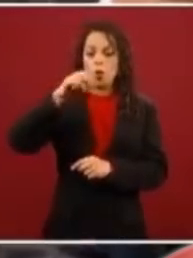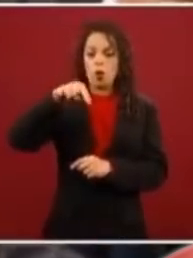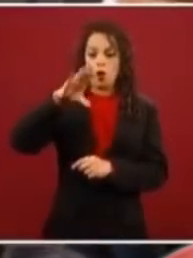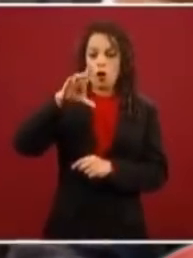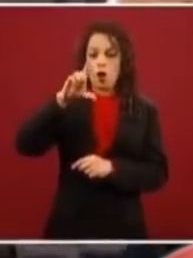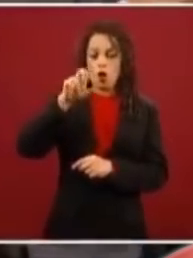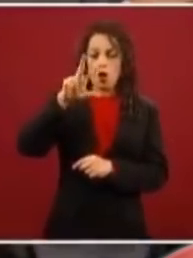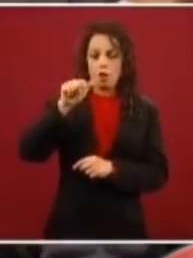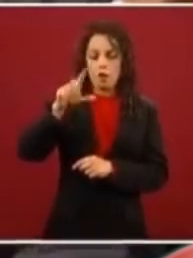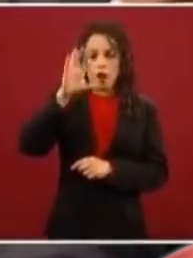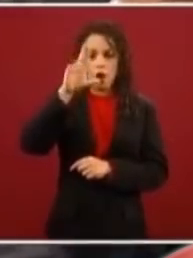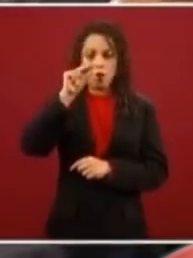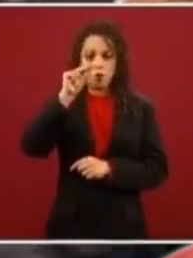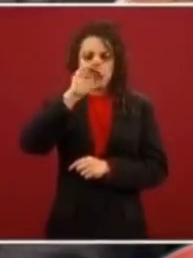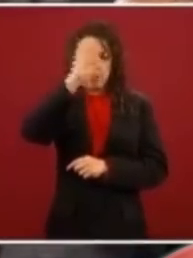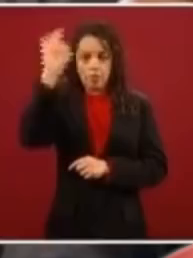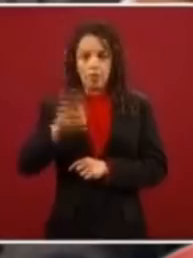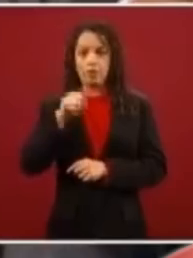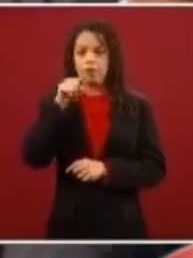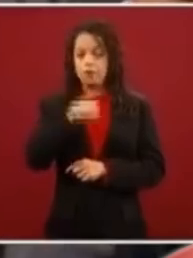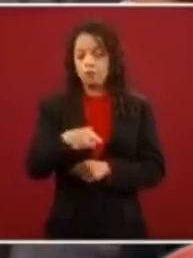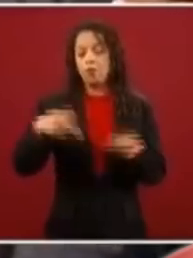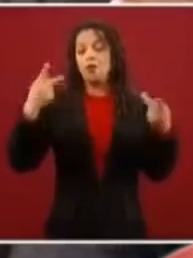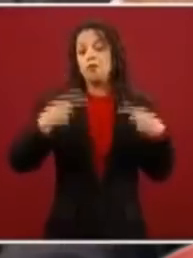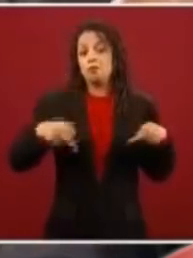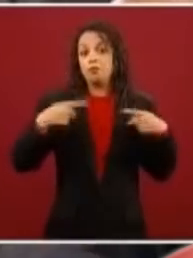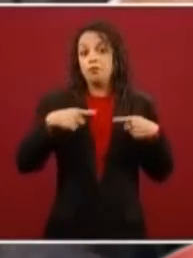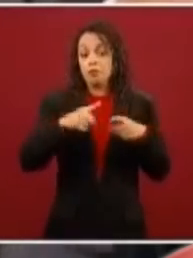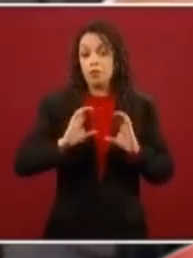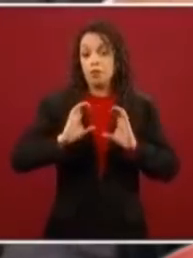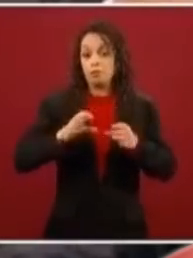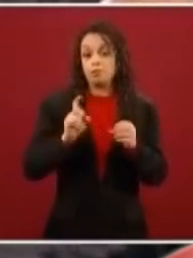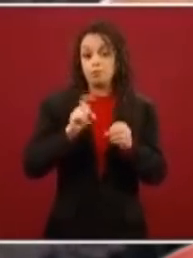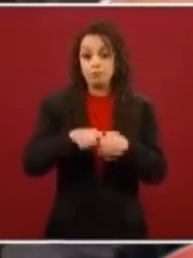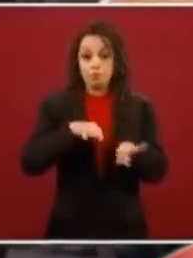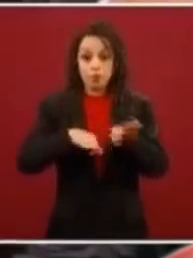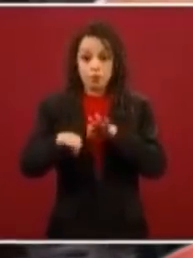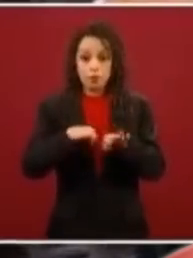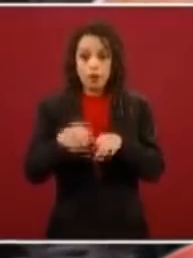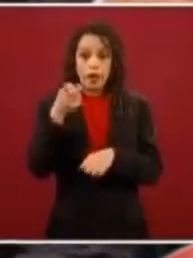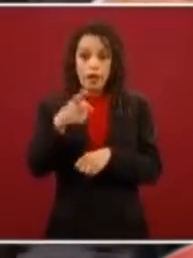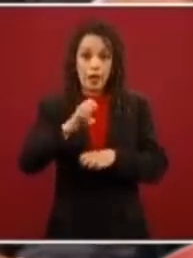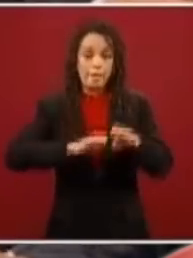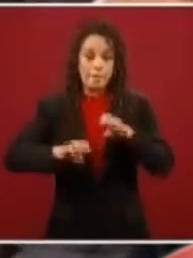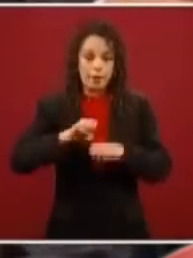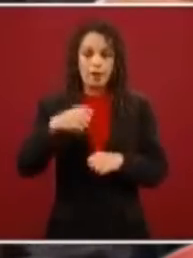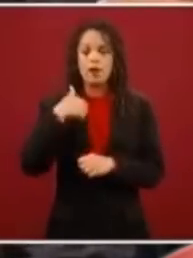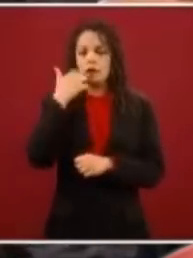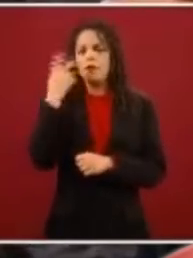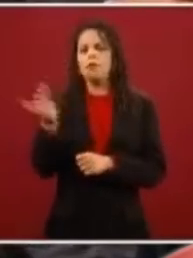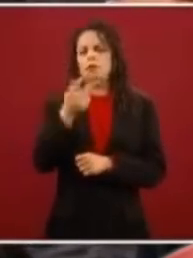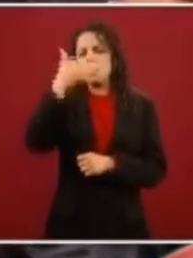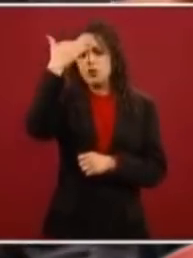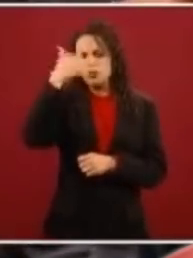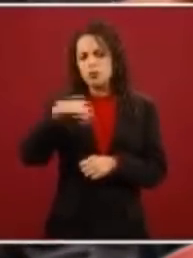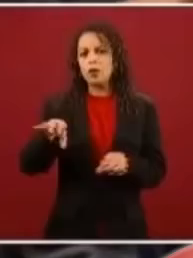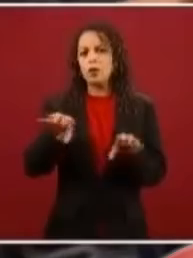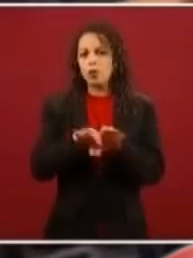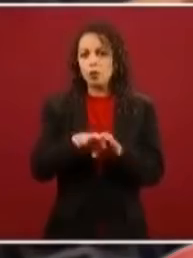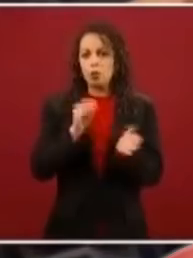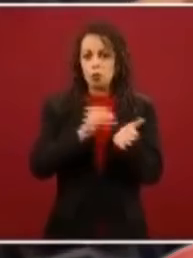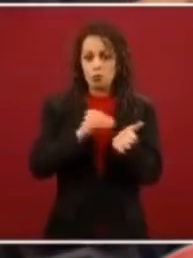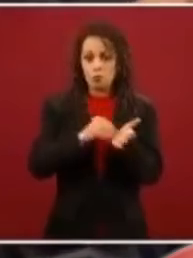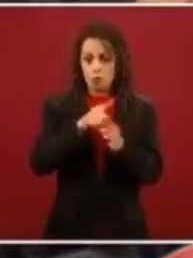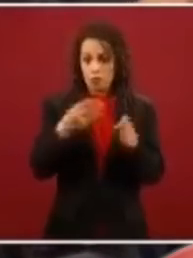en 80% depende los empleos de esta empresa. Preguntarle cómo está en ese sentido, si todavía continúan